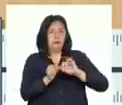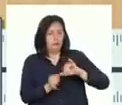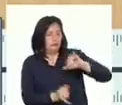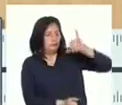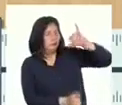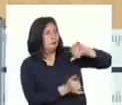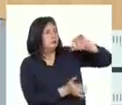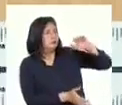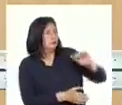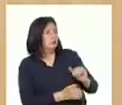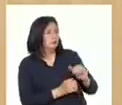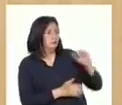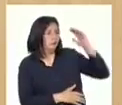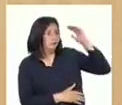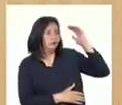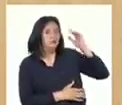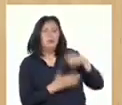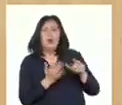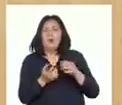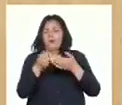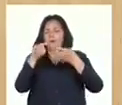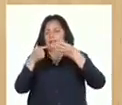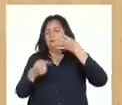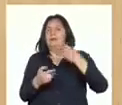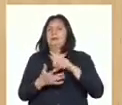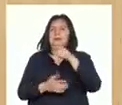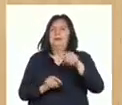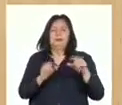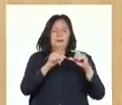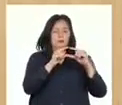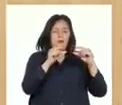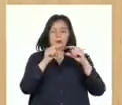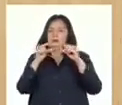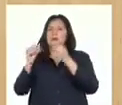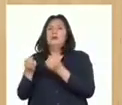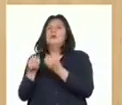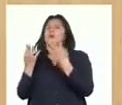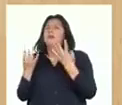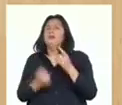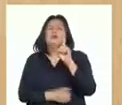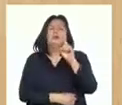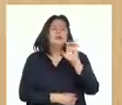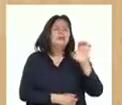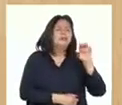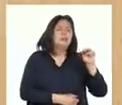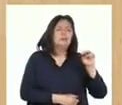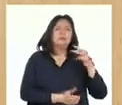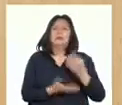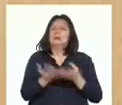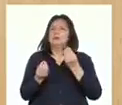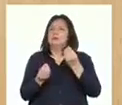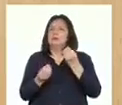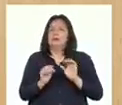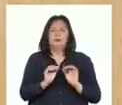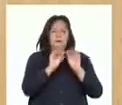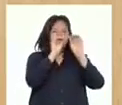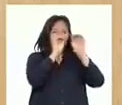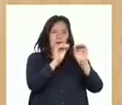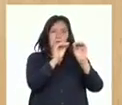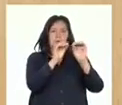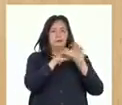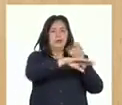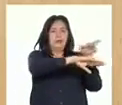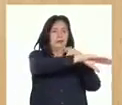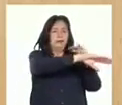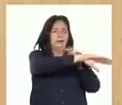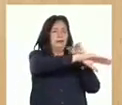tallímetros, etc. En nuestro caso, nuestros cuadraditos medían 1 centímetro de lado porque al colocarlos junto a una